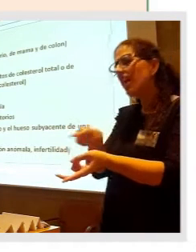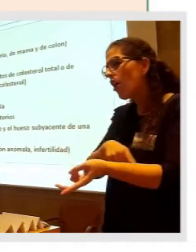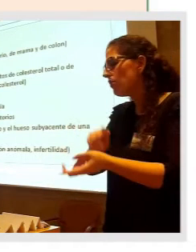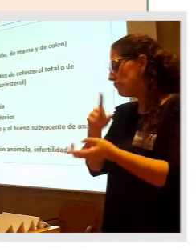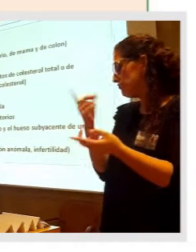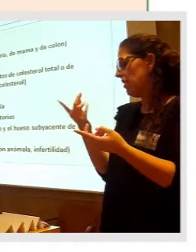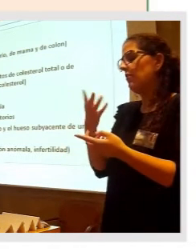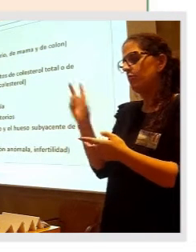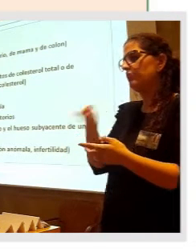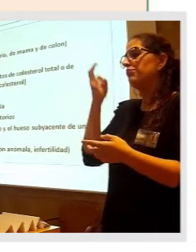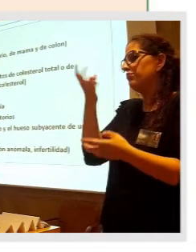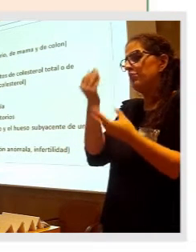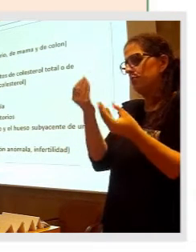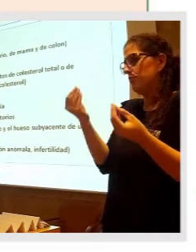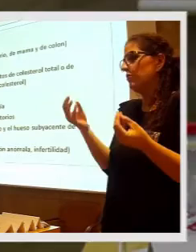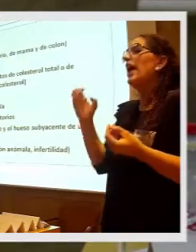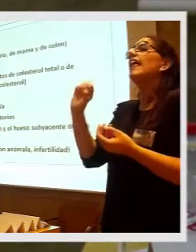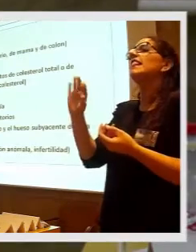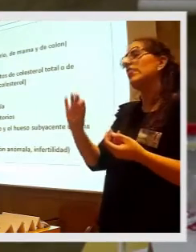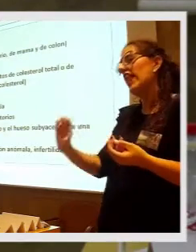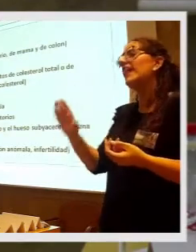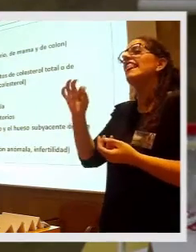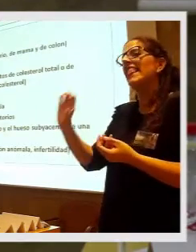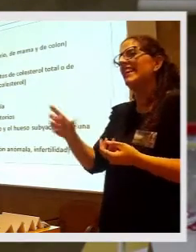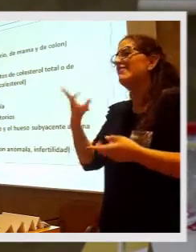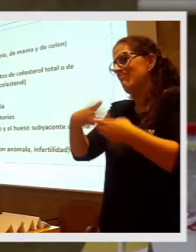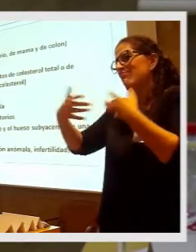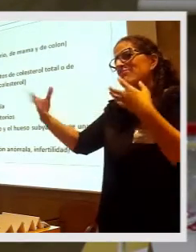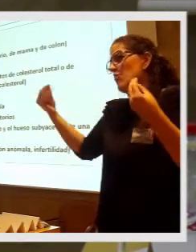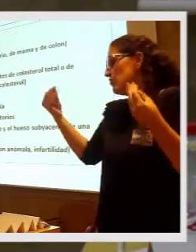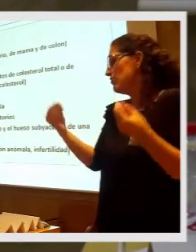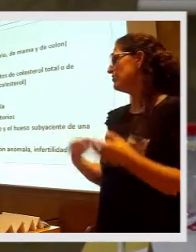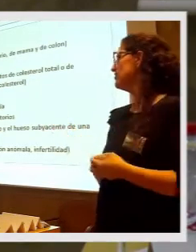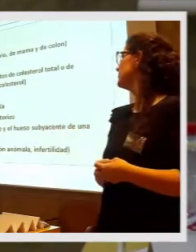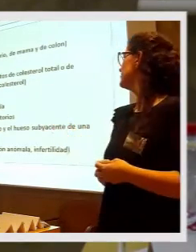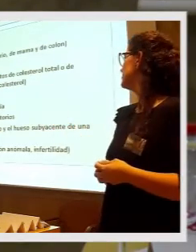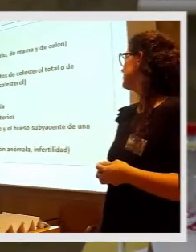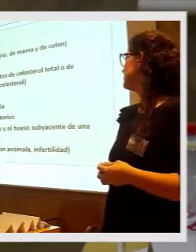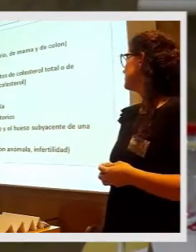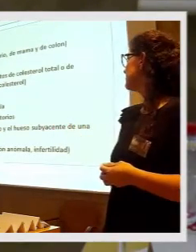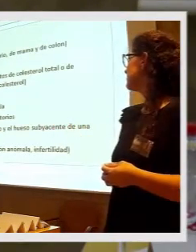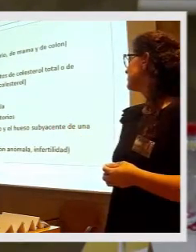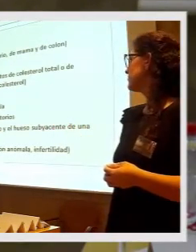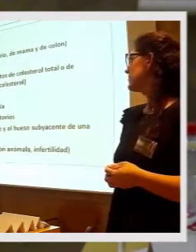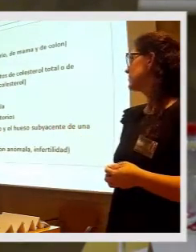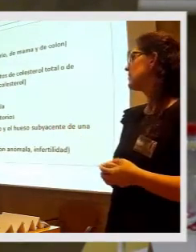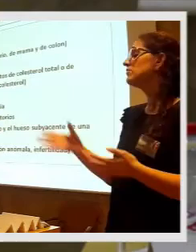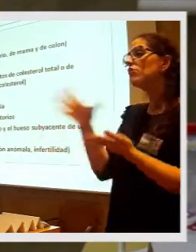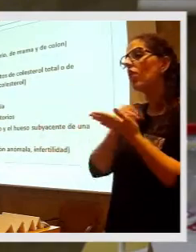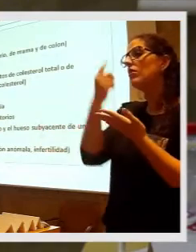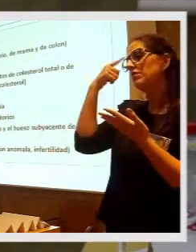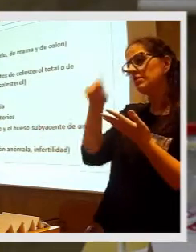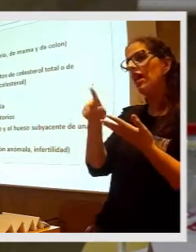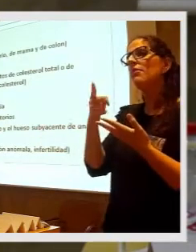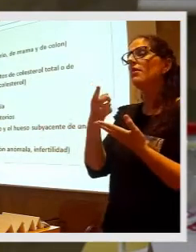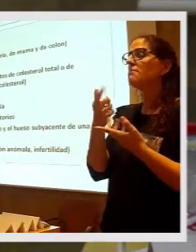etcétera, etcétera. Eso lo sabemos, no podemos aquí, que yo creo que Rosa hablará mucho mejor que yo de este tema luego, pero sabemos que tenemos que evitar